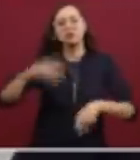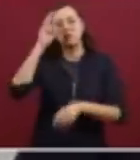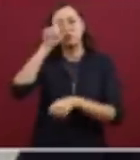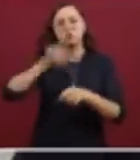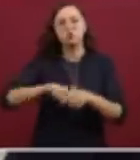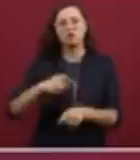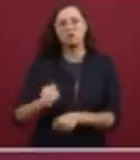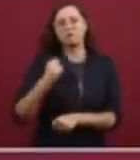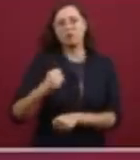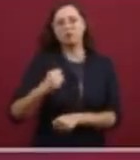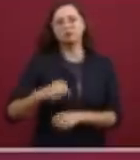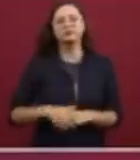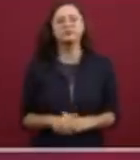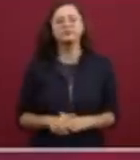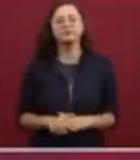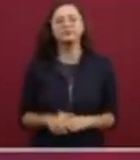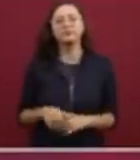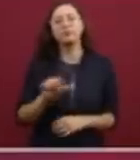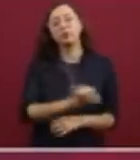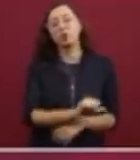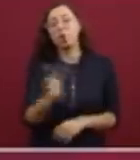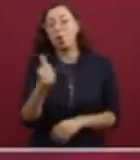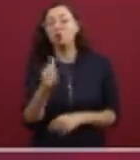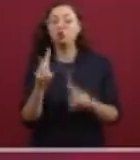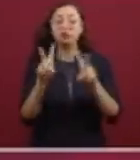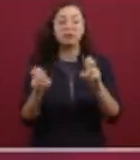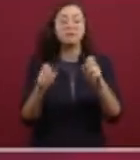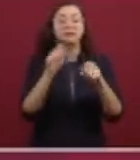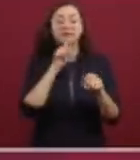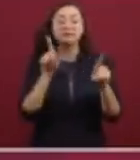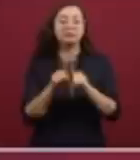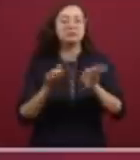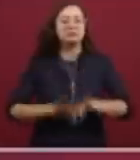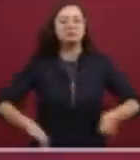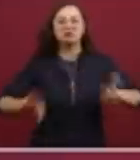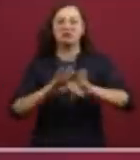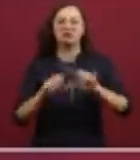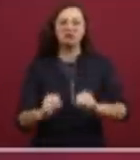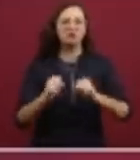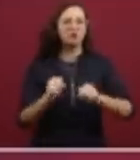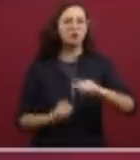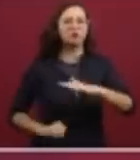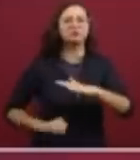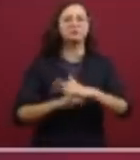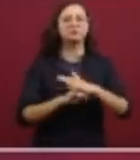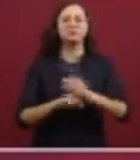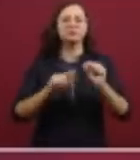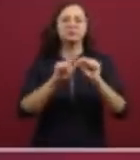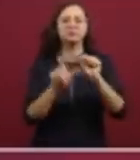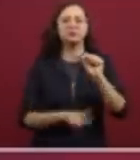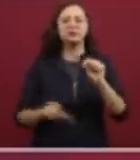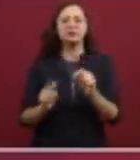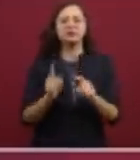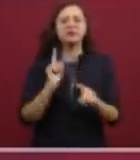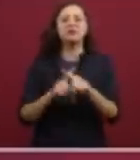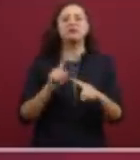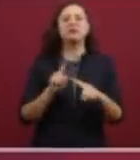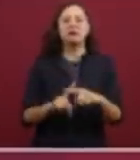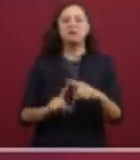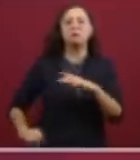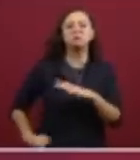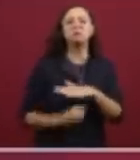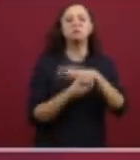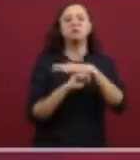muy importante, otro pilar de nuestra nación son los trabajadores.